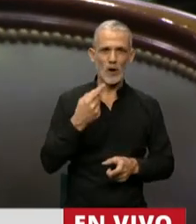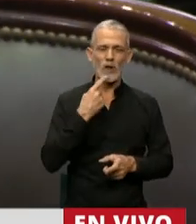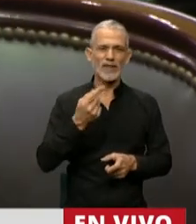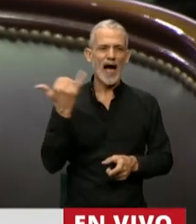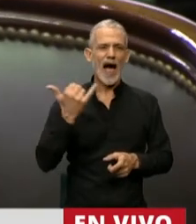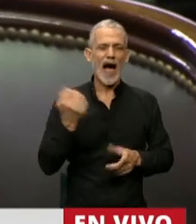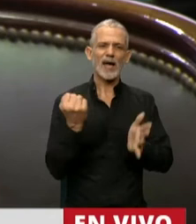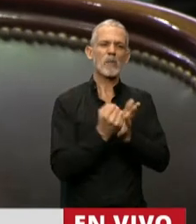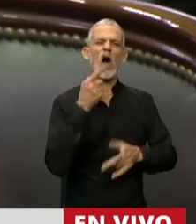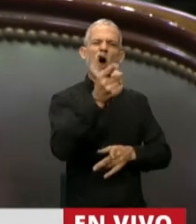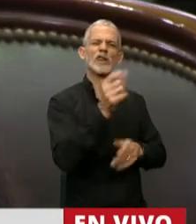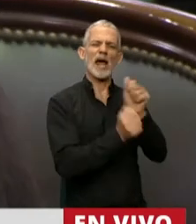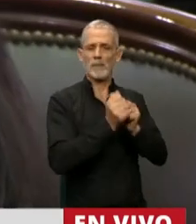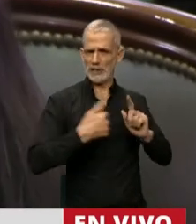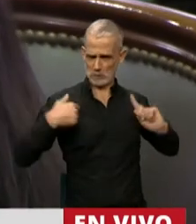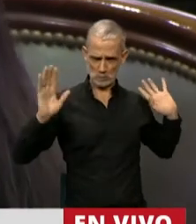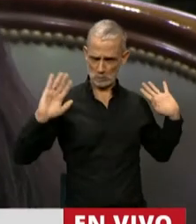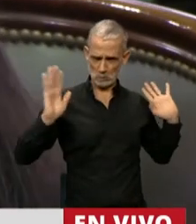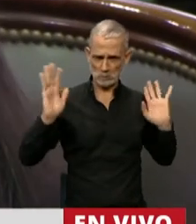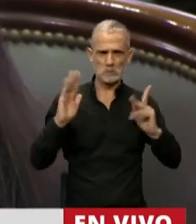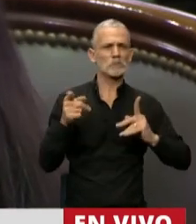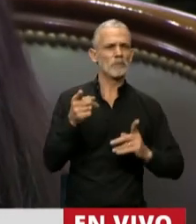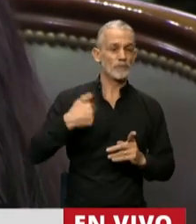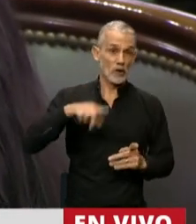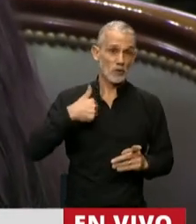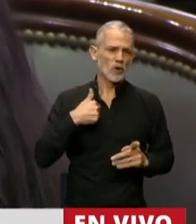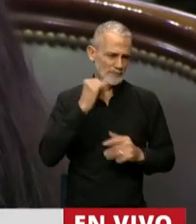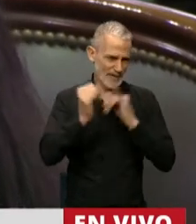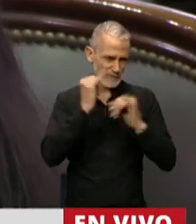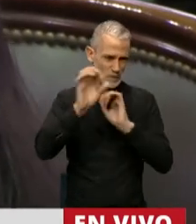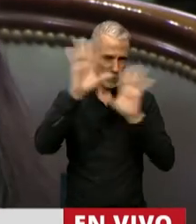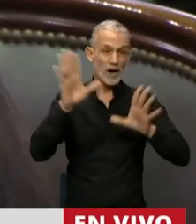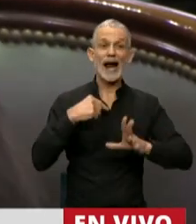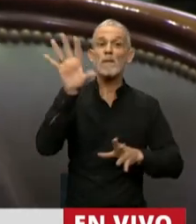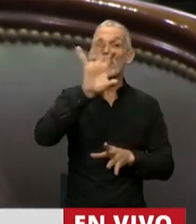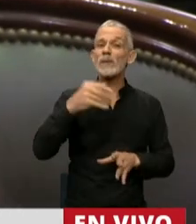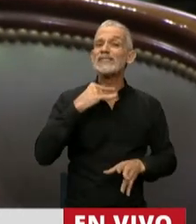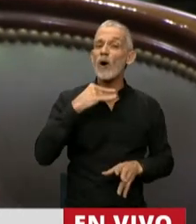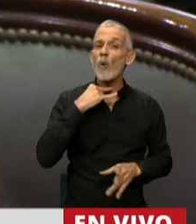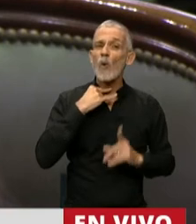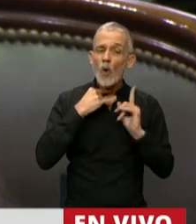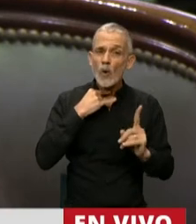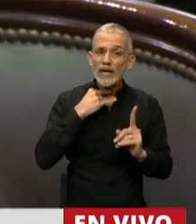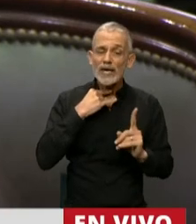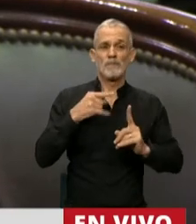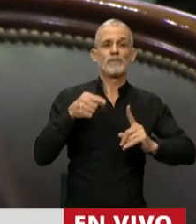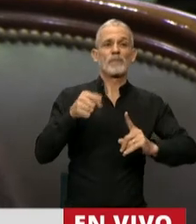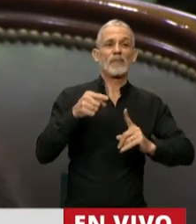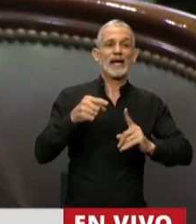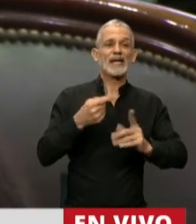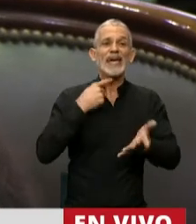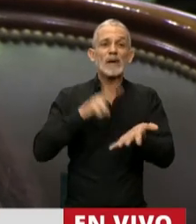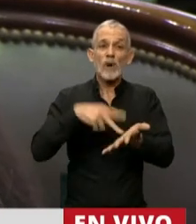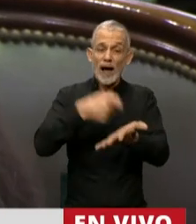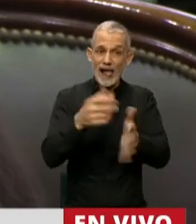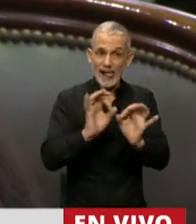un sesgo antiempresa. Miren, para unos datos concretos, en la provincia de Jujuy, esta exención,